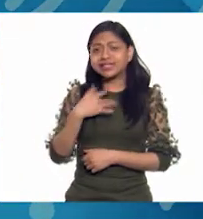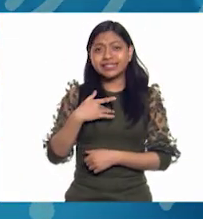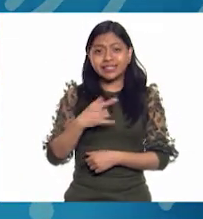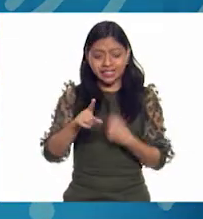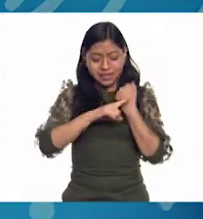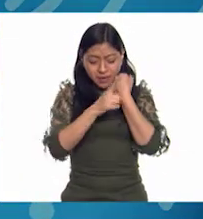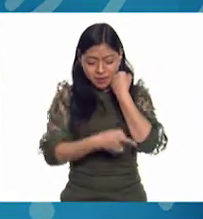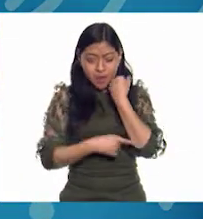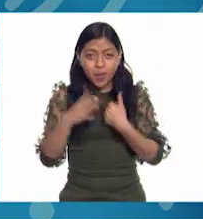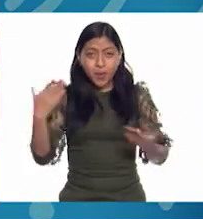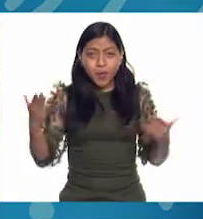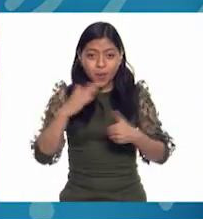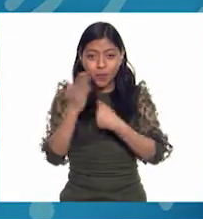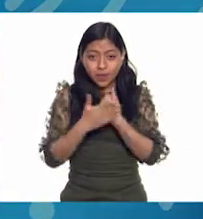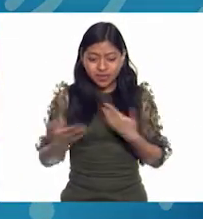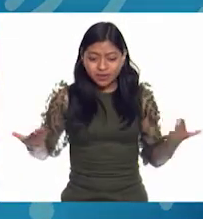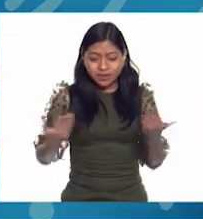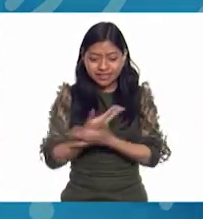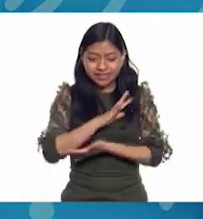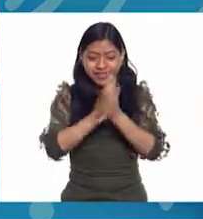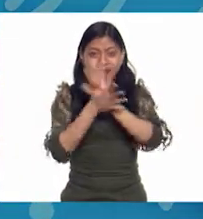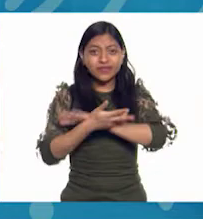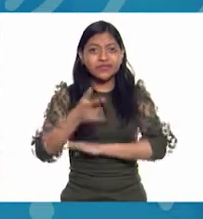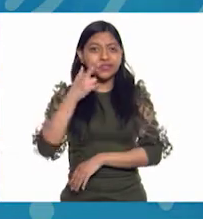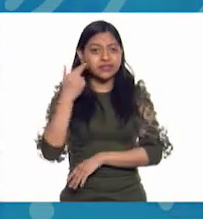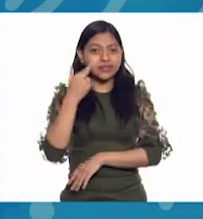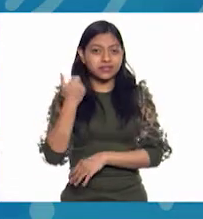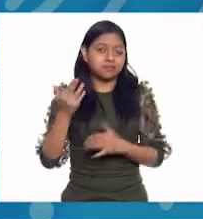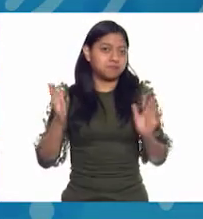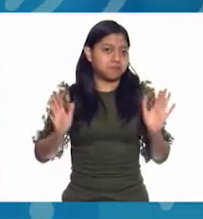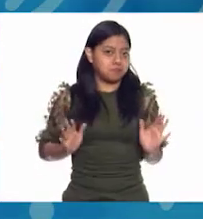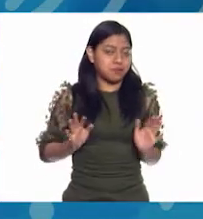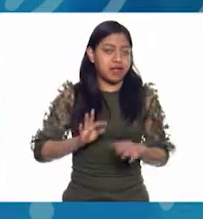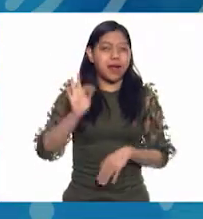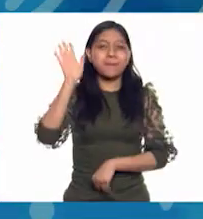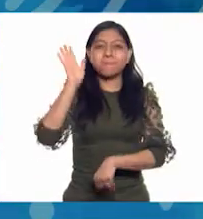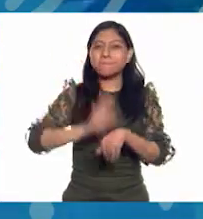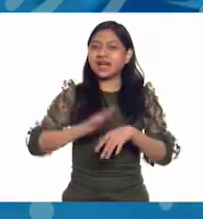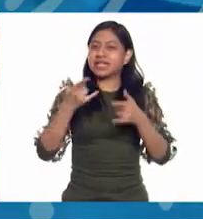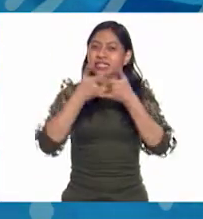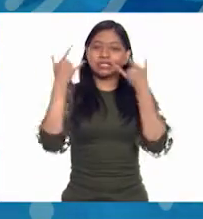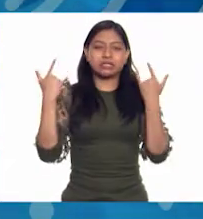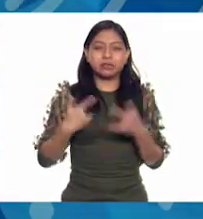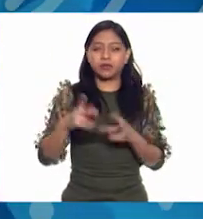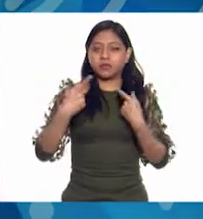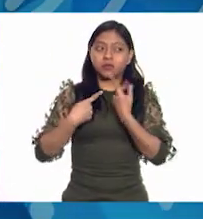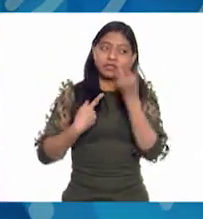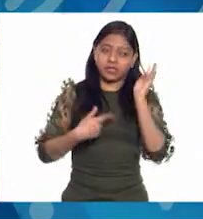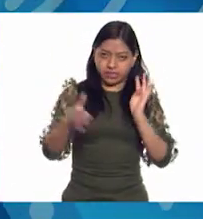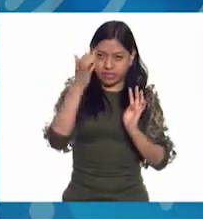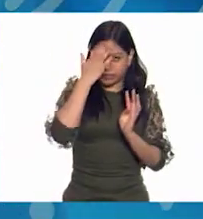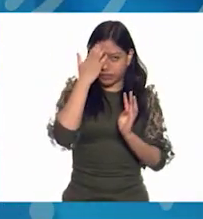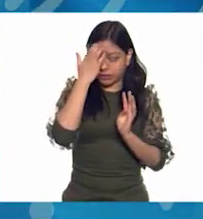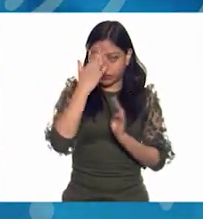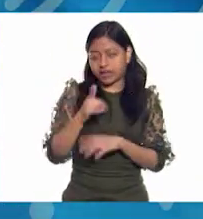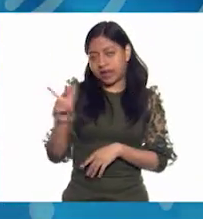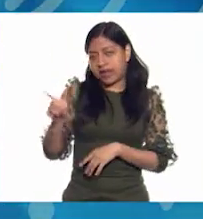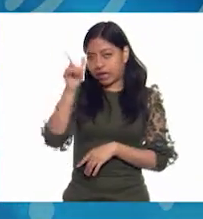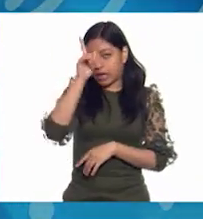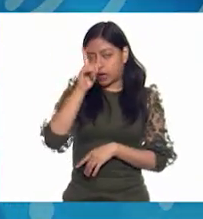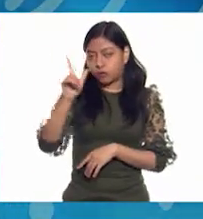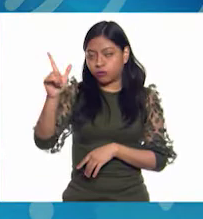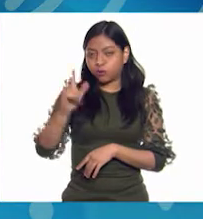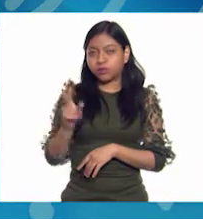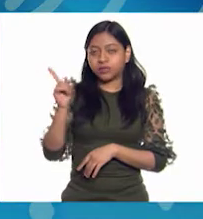se convirtieran en ratones. Quizá la historia más conocida de un eclipse, aunque en este caso de luna, se la